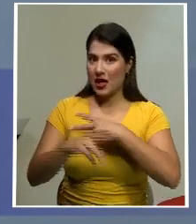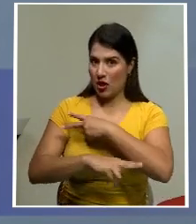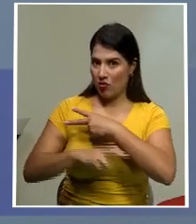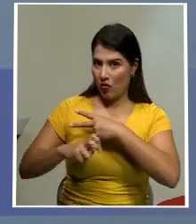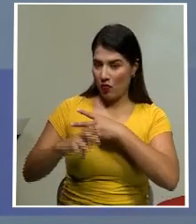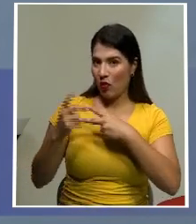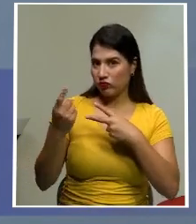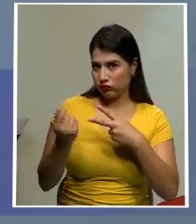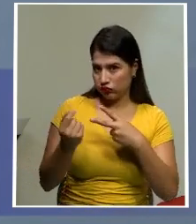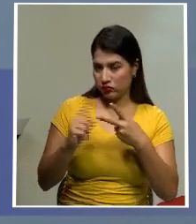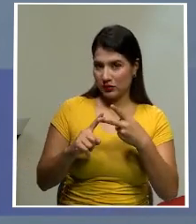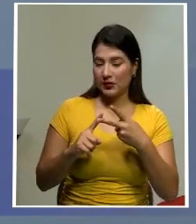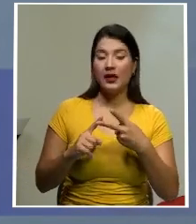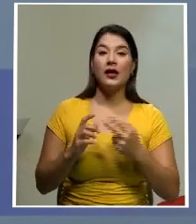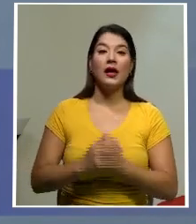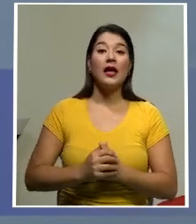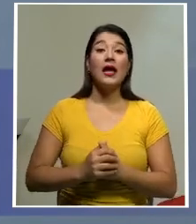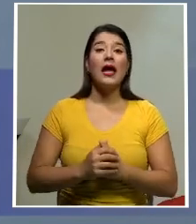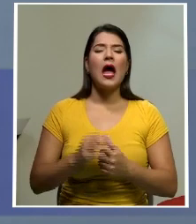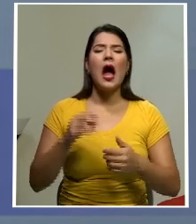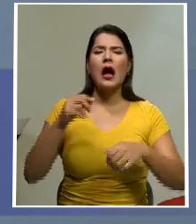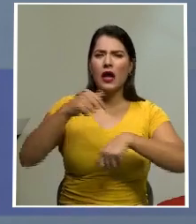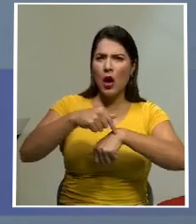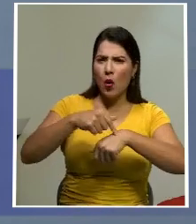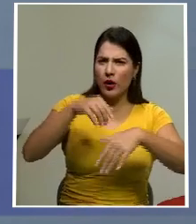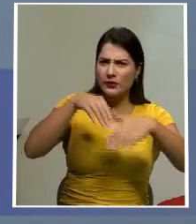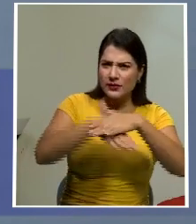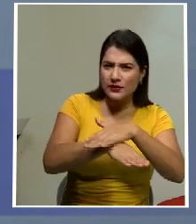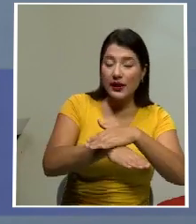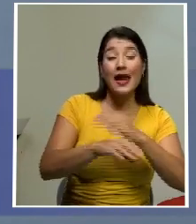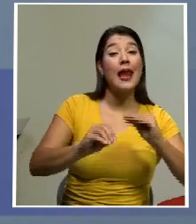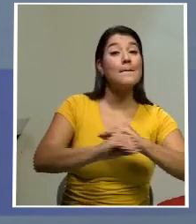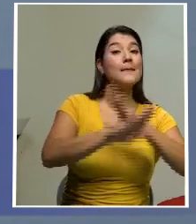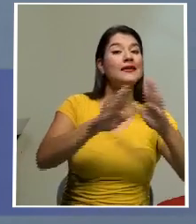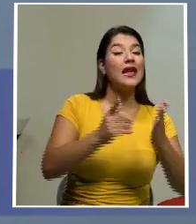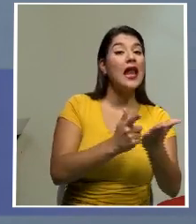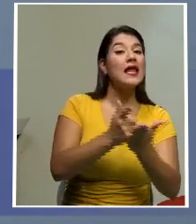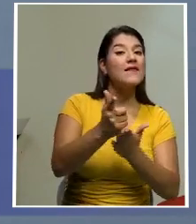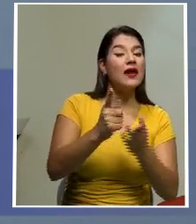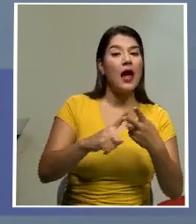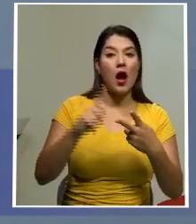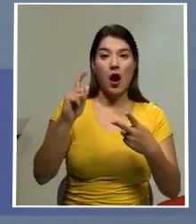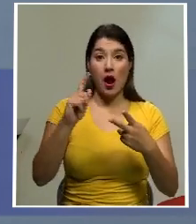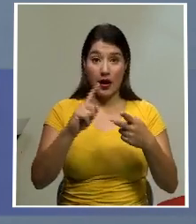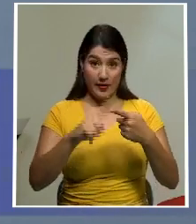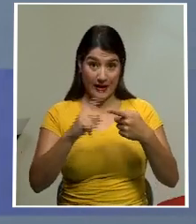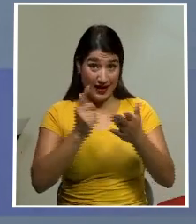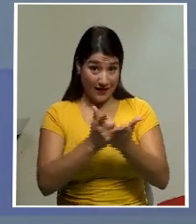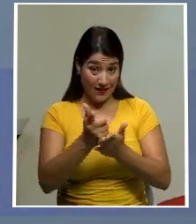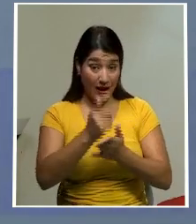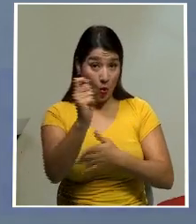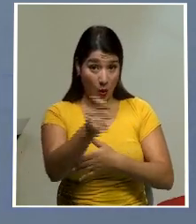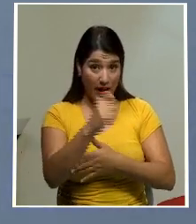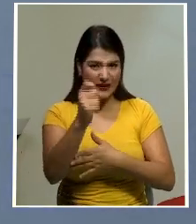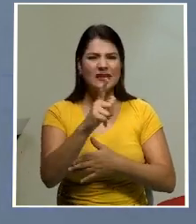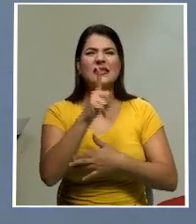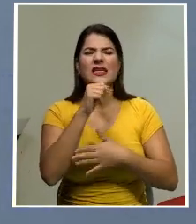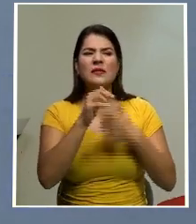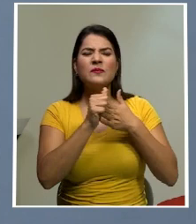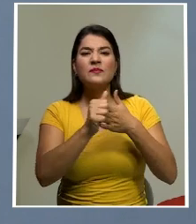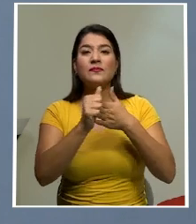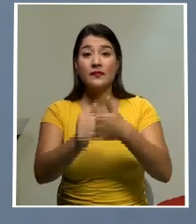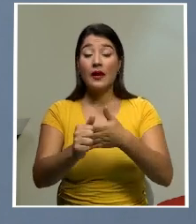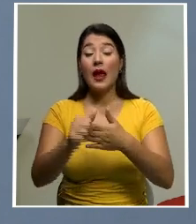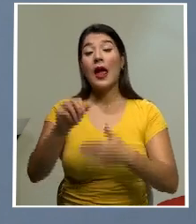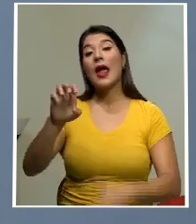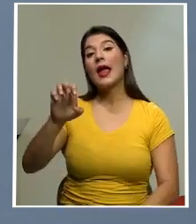El allanamiento se realizó desde horas de la mañana en Liberia, Guanacaste, y fue dirigido por la Fiscal General de la República, Emilia Navas.